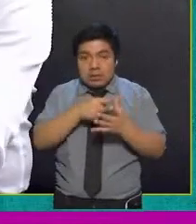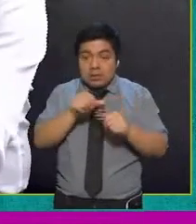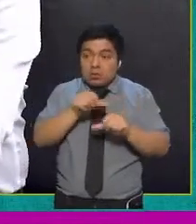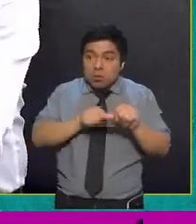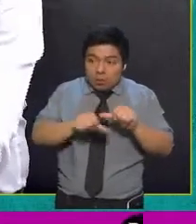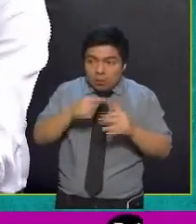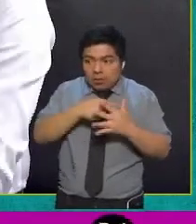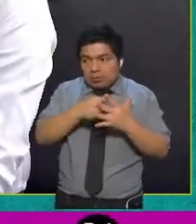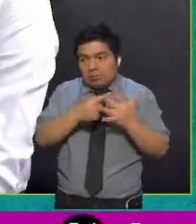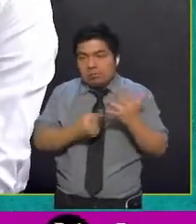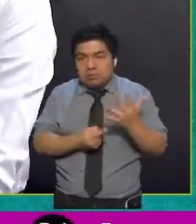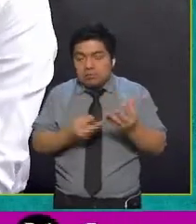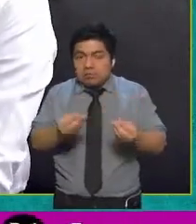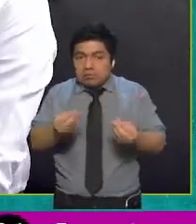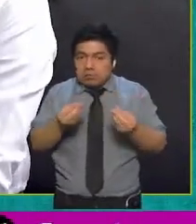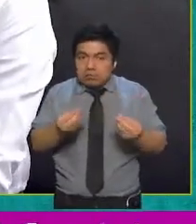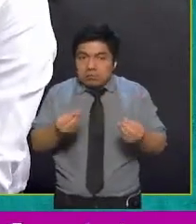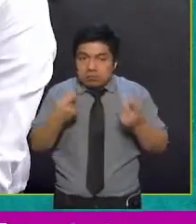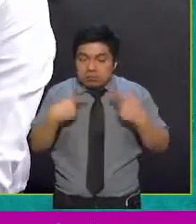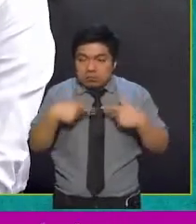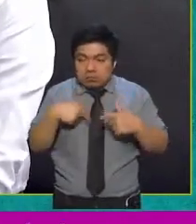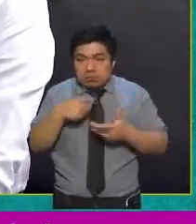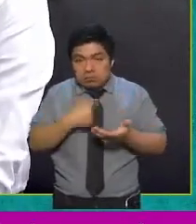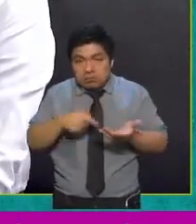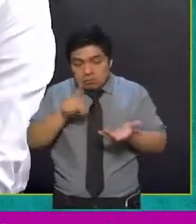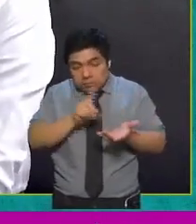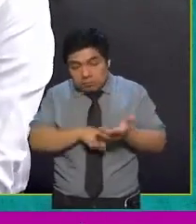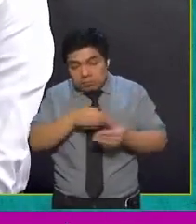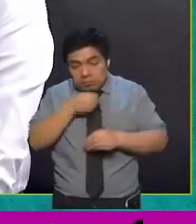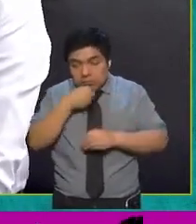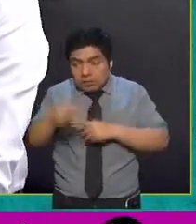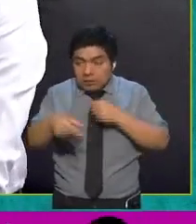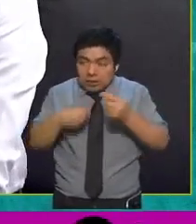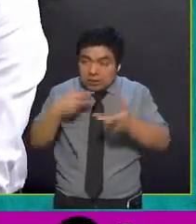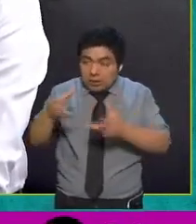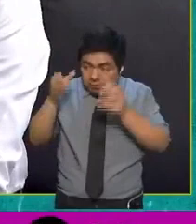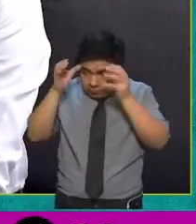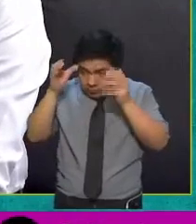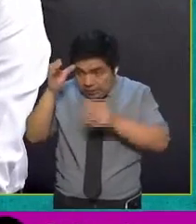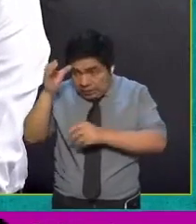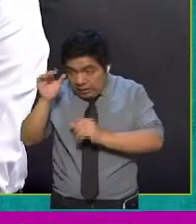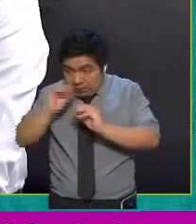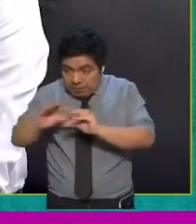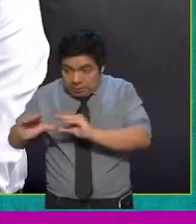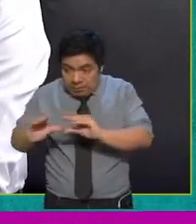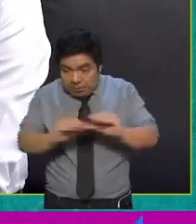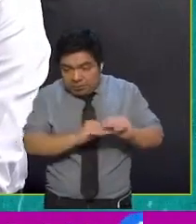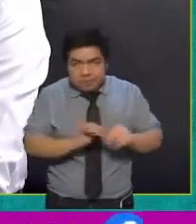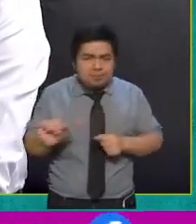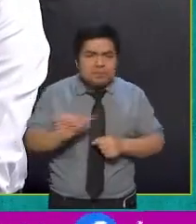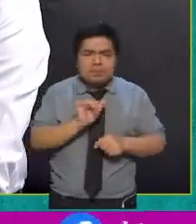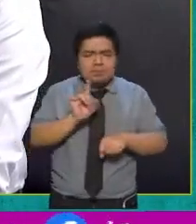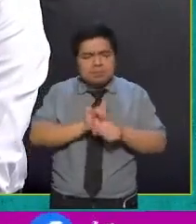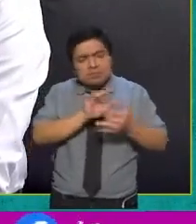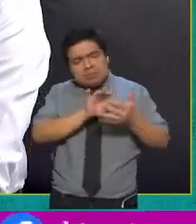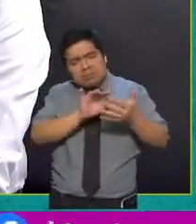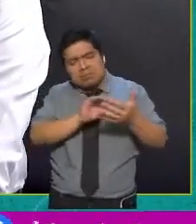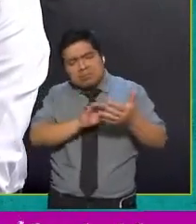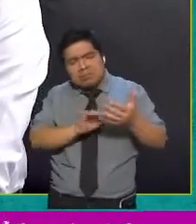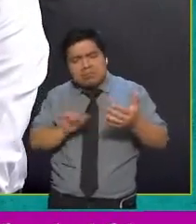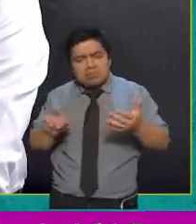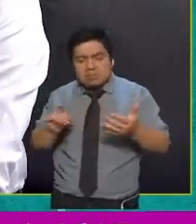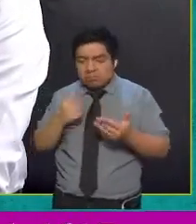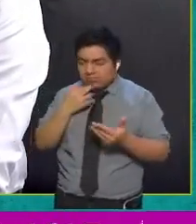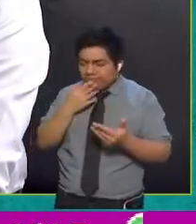imagínate el número de personas que va van a tener que notificar capacitar Ah el otro día le llamos una nota que nos dejó esta